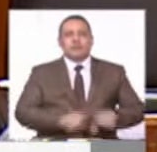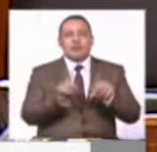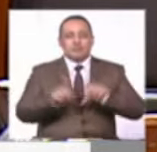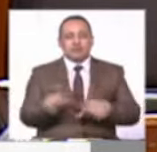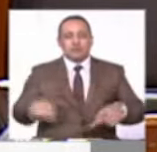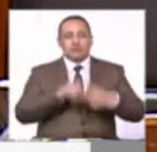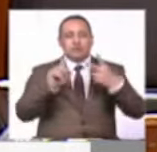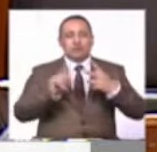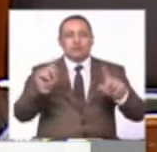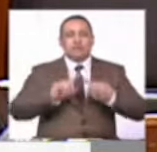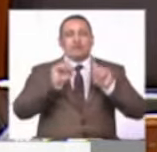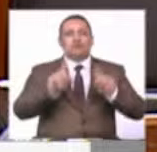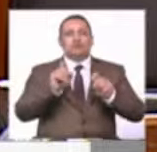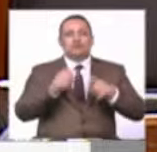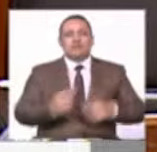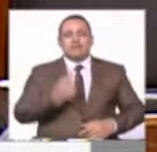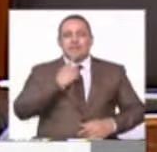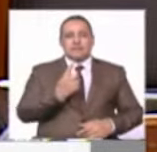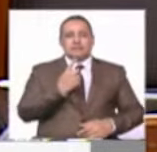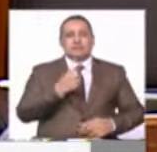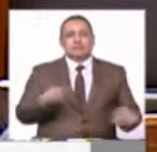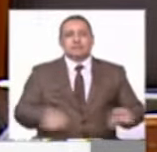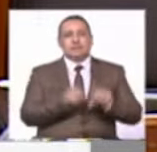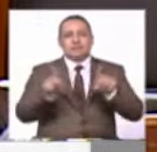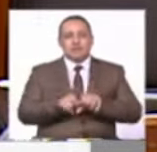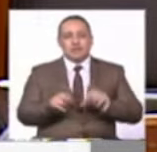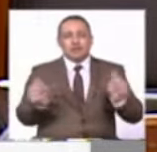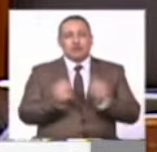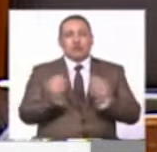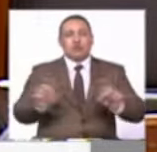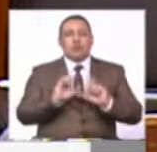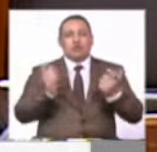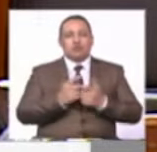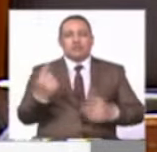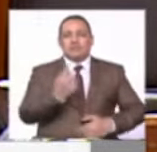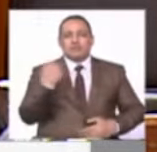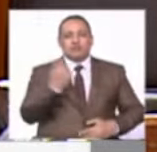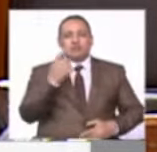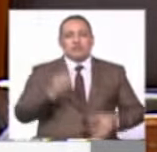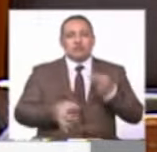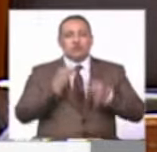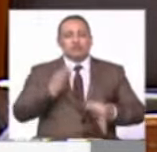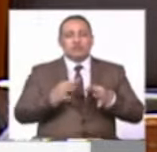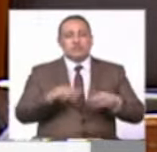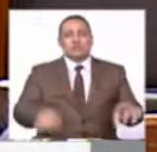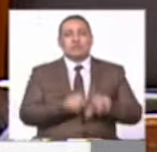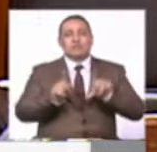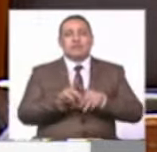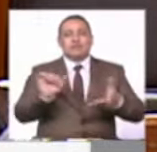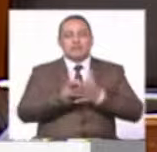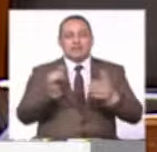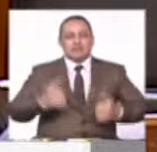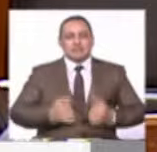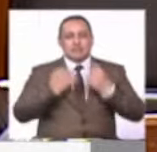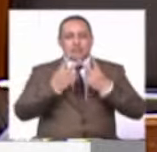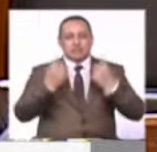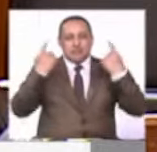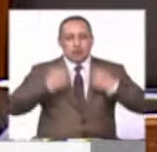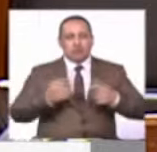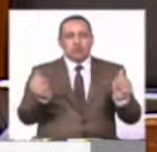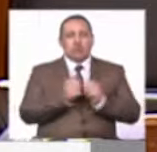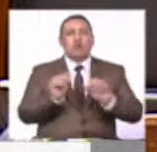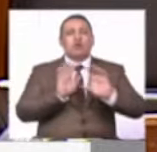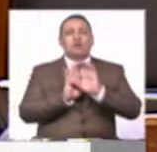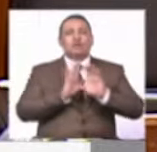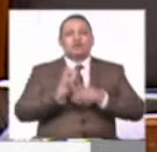segunda cuestión es si la junta Nacional de Justicia actuó conforme con la